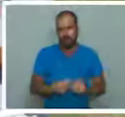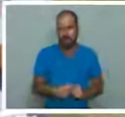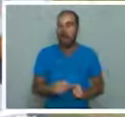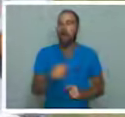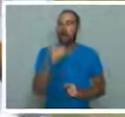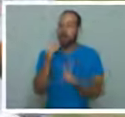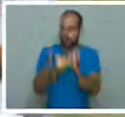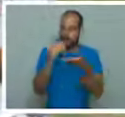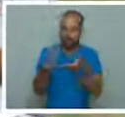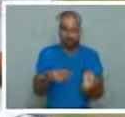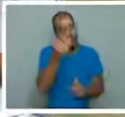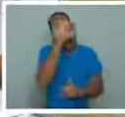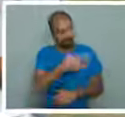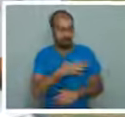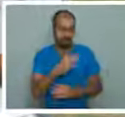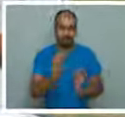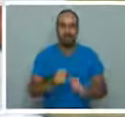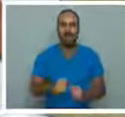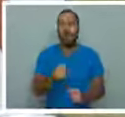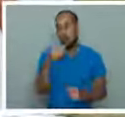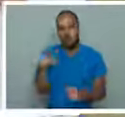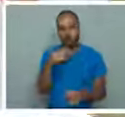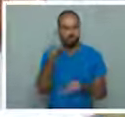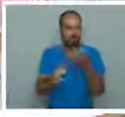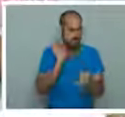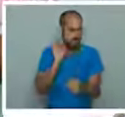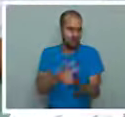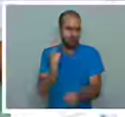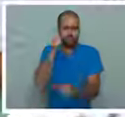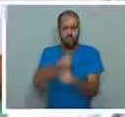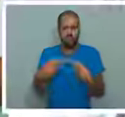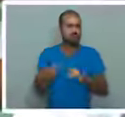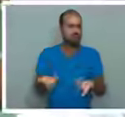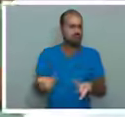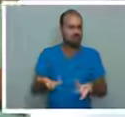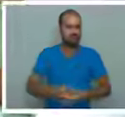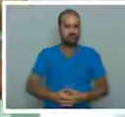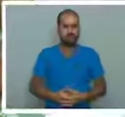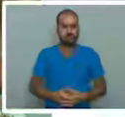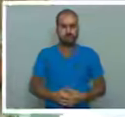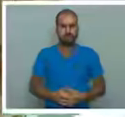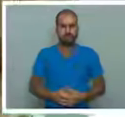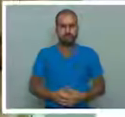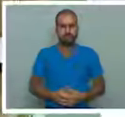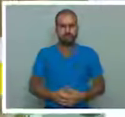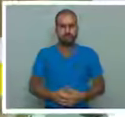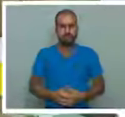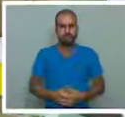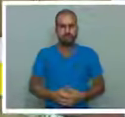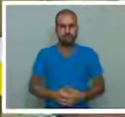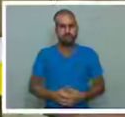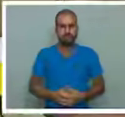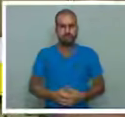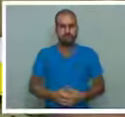realizas en este lugar a ver aquí nosotros por lo menos yo y otro compañero que en este momento no se encuentra